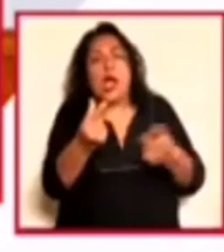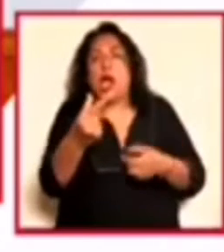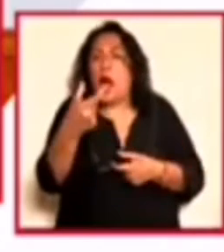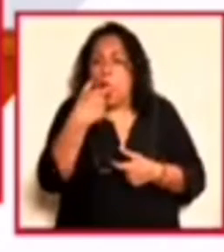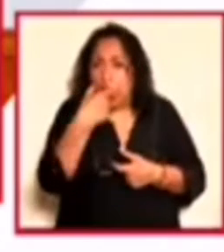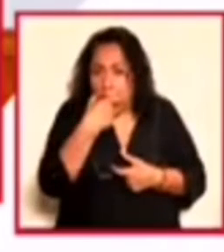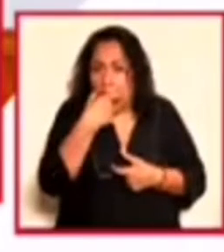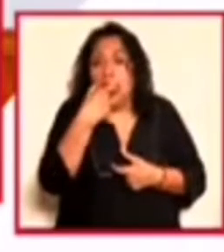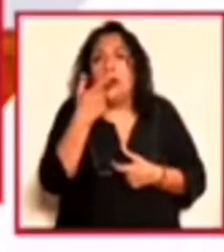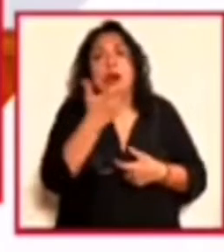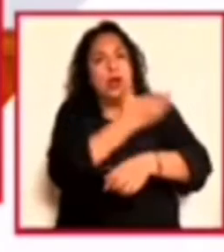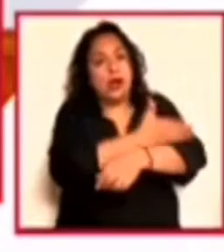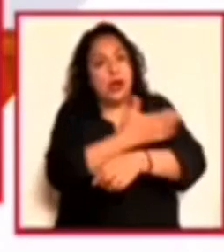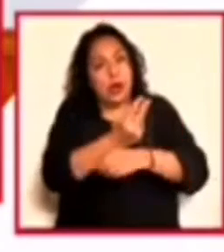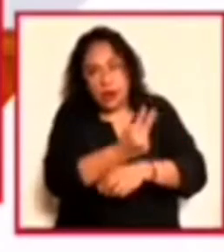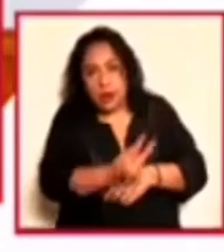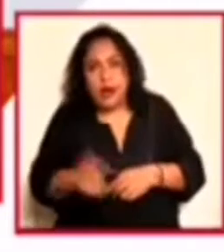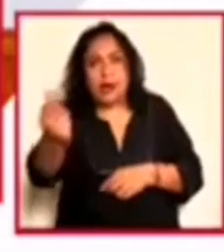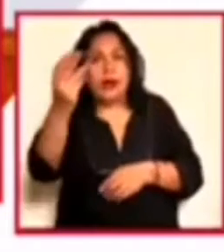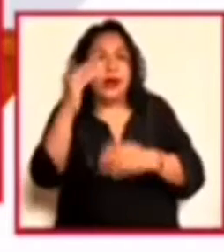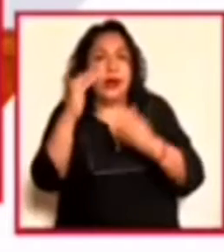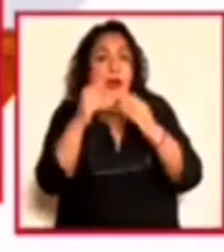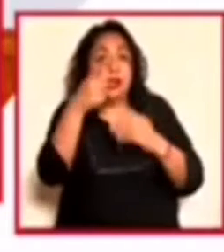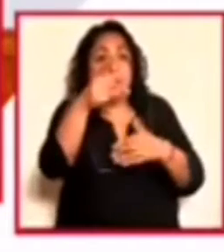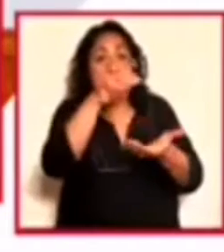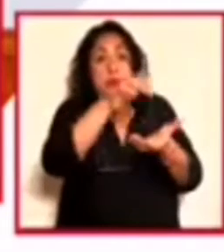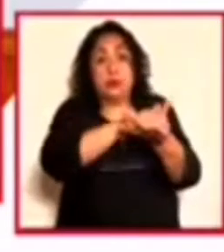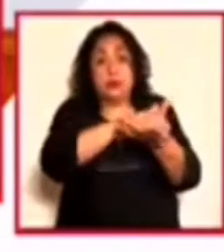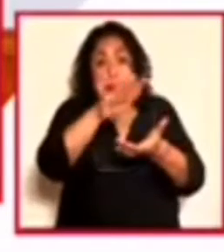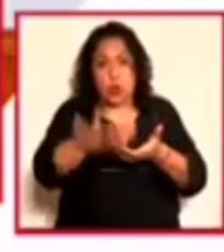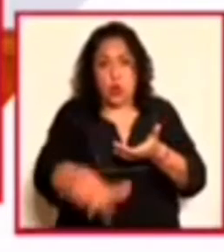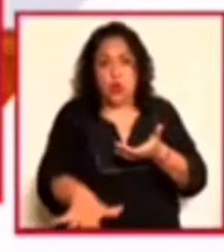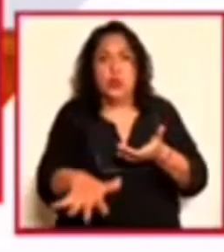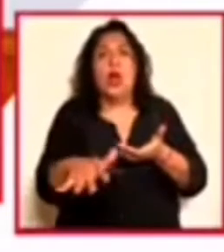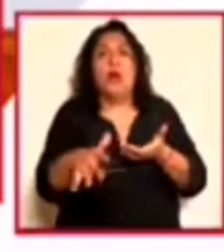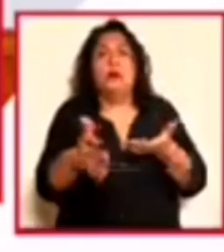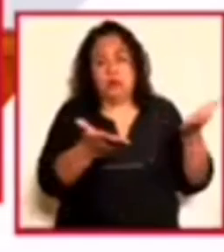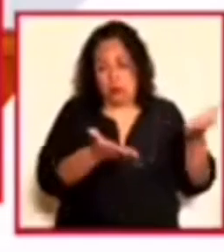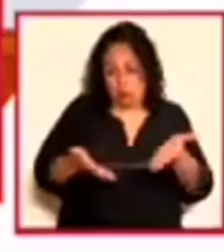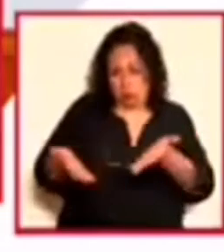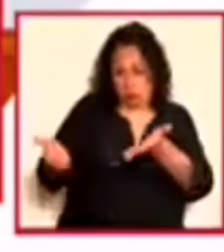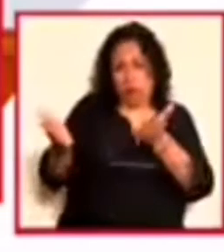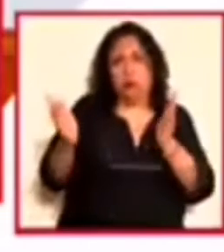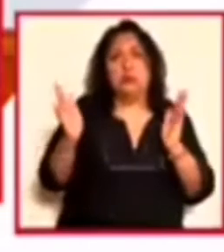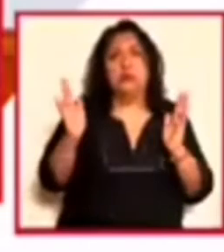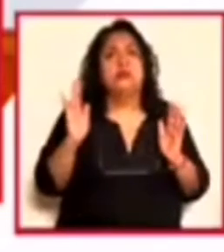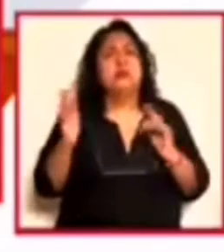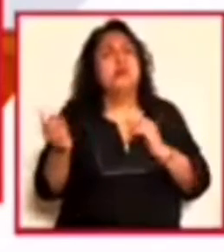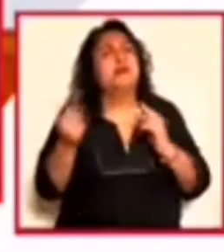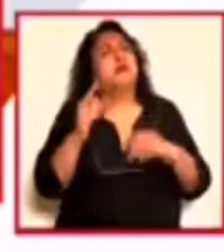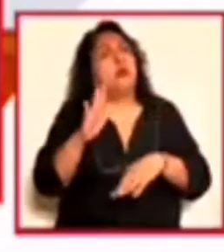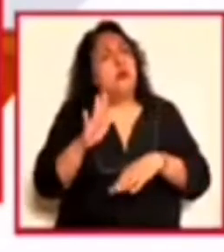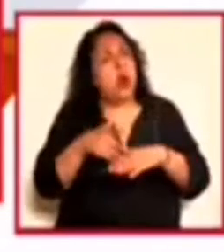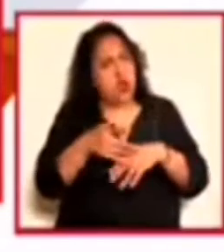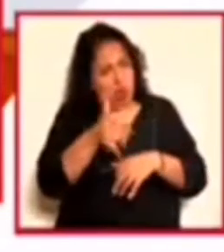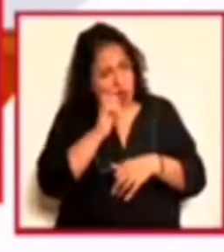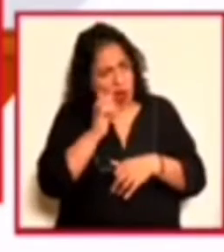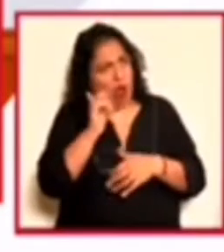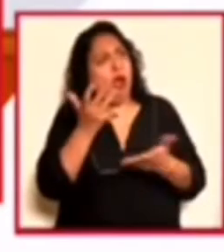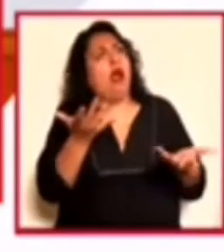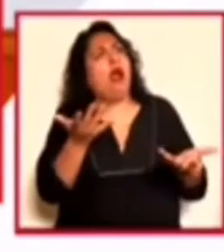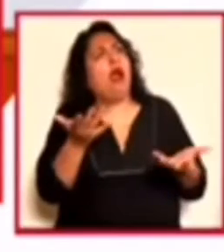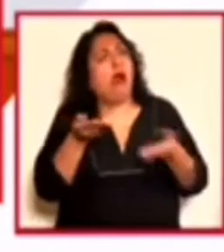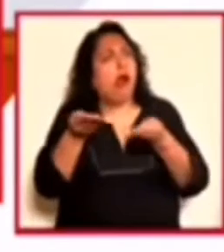lo acompañamos a su casa. Su mujer nos recibió muy airadamente porque nos dijo, ¿por qué le dan de beber a